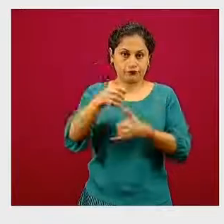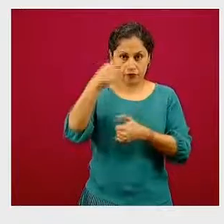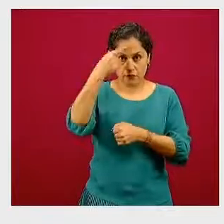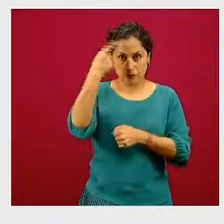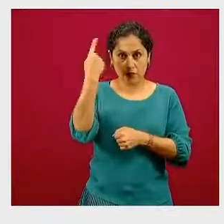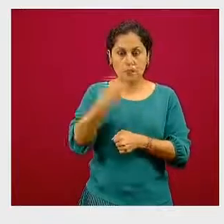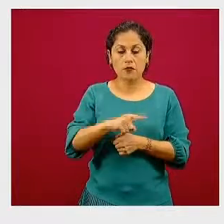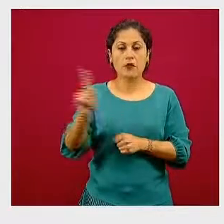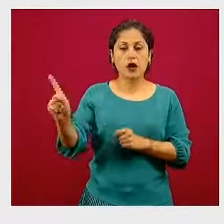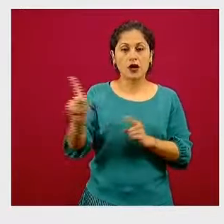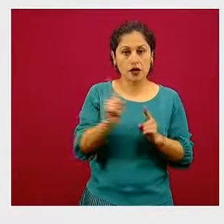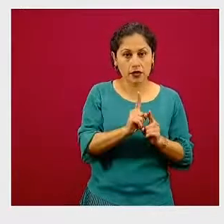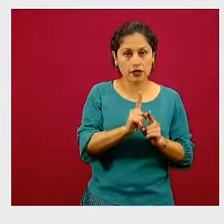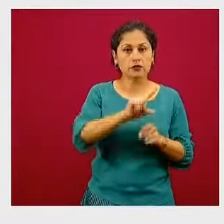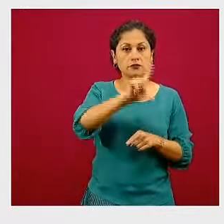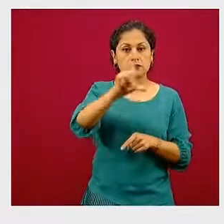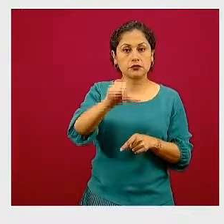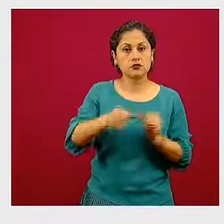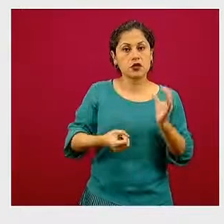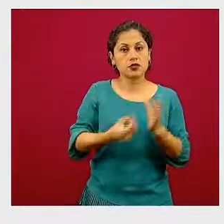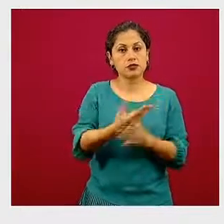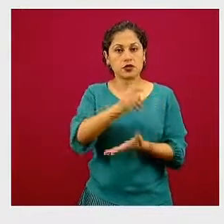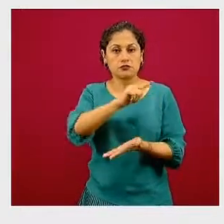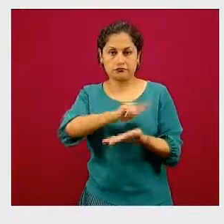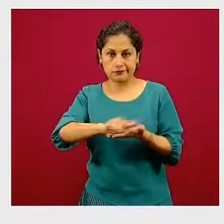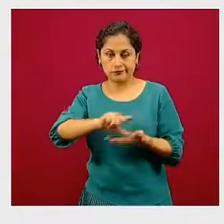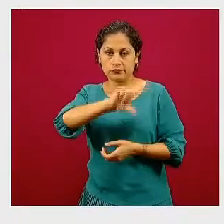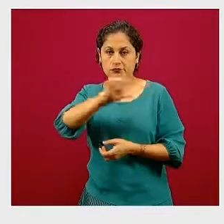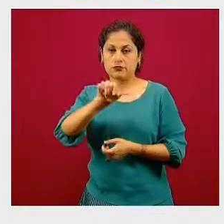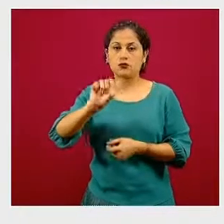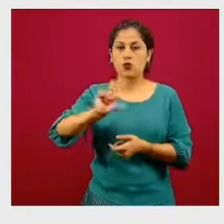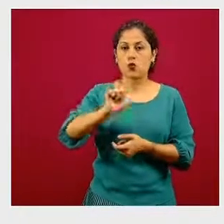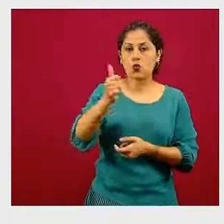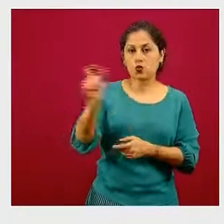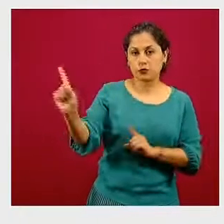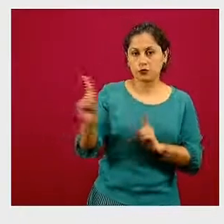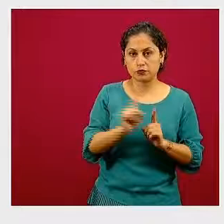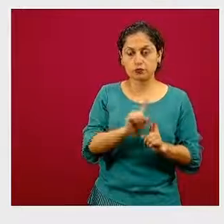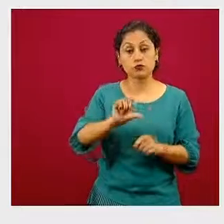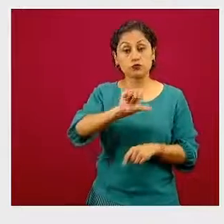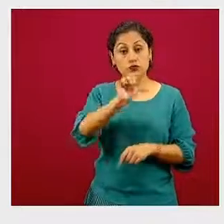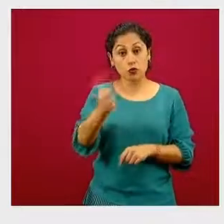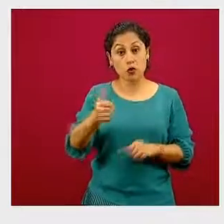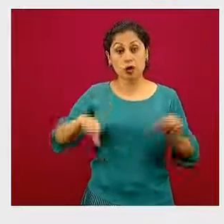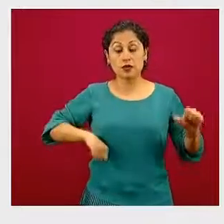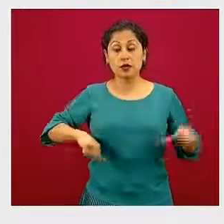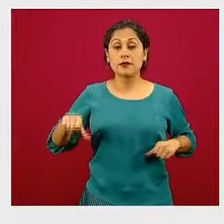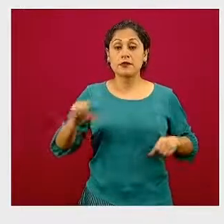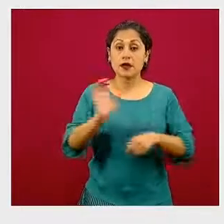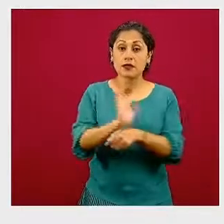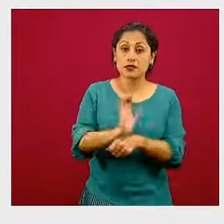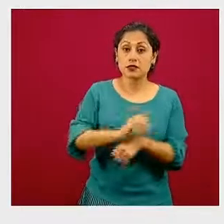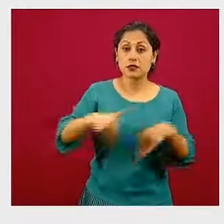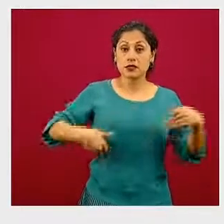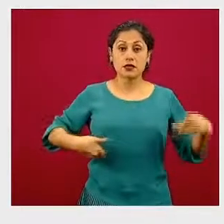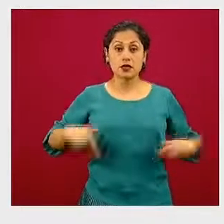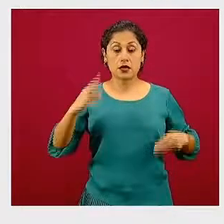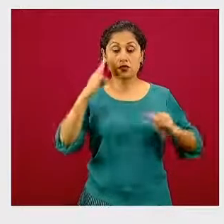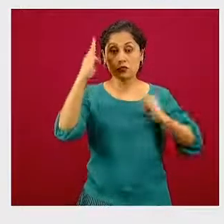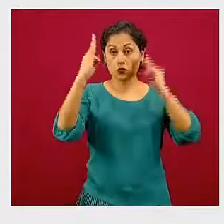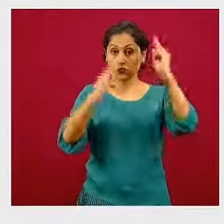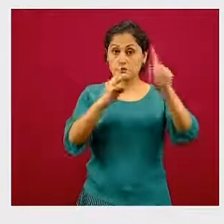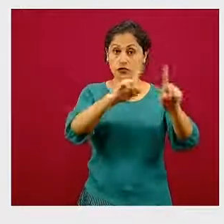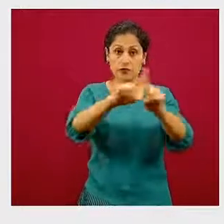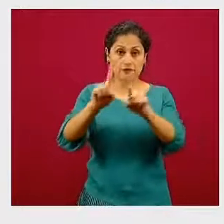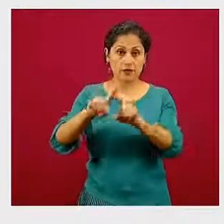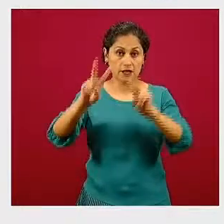espaciamiento entre los clientes. En el caso de los cines, los teatros, museos o algunos eventos culturales con